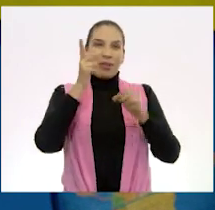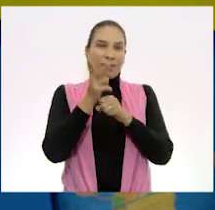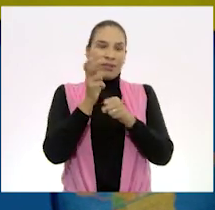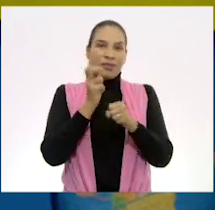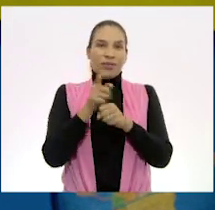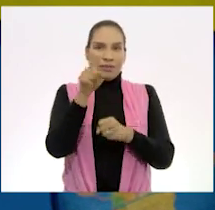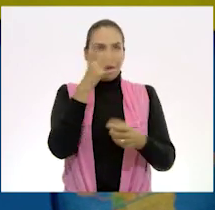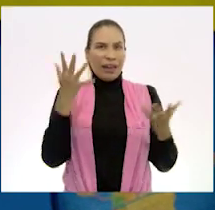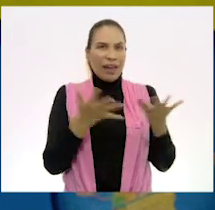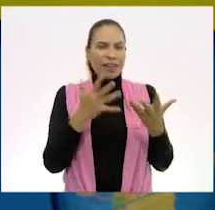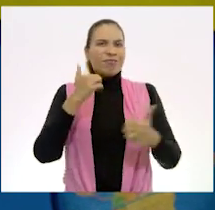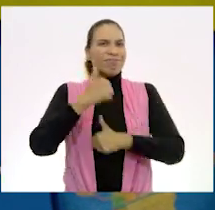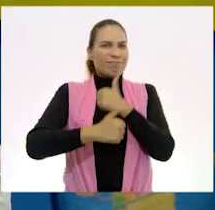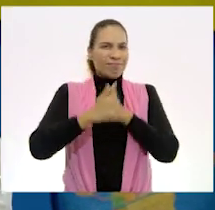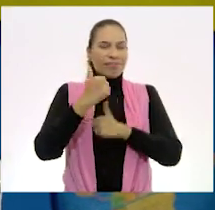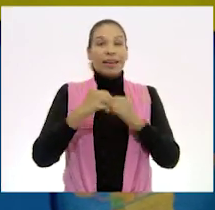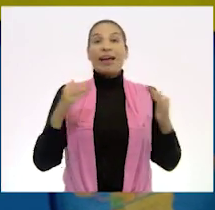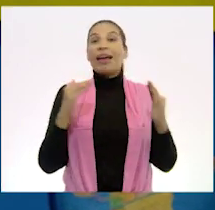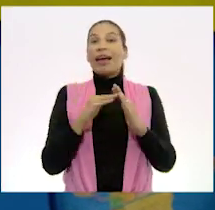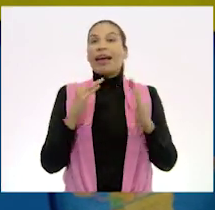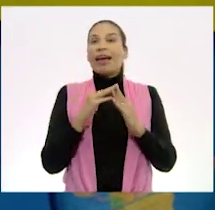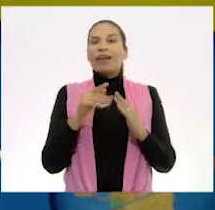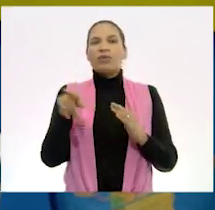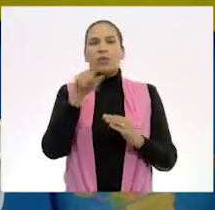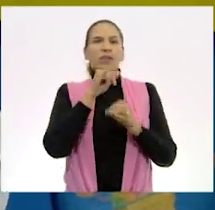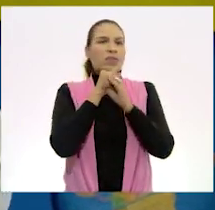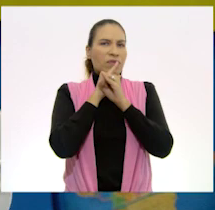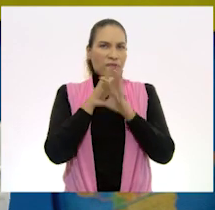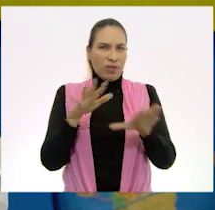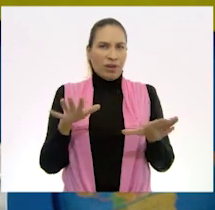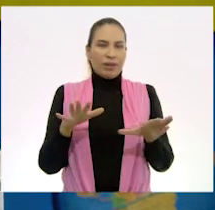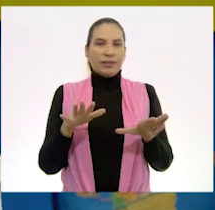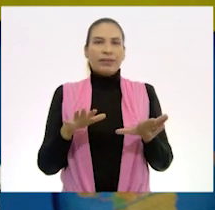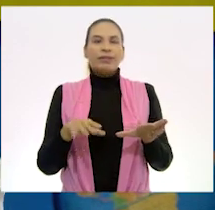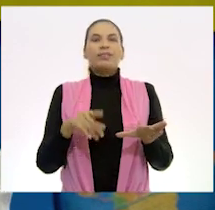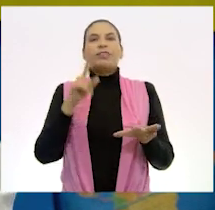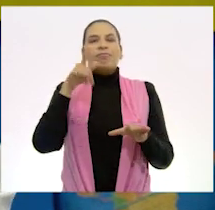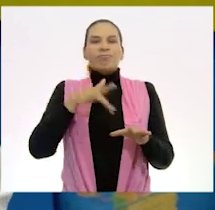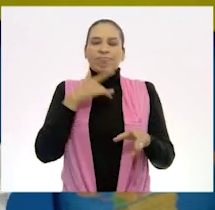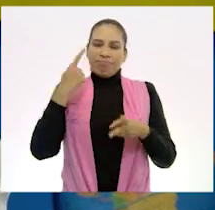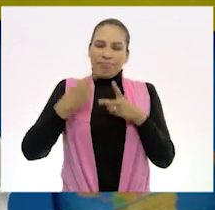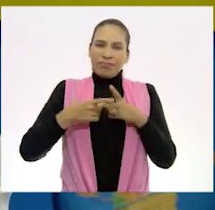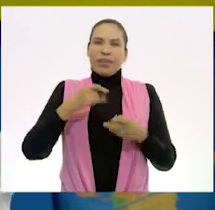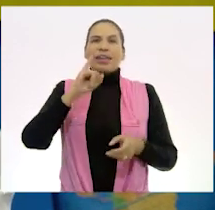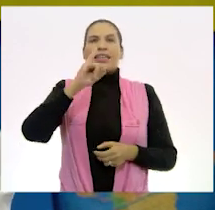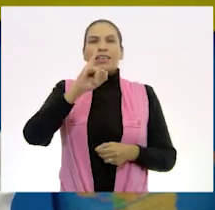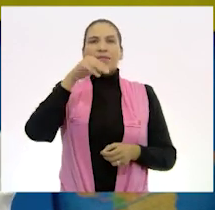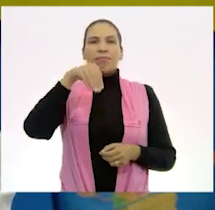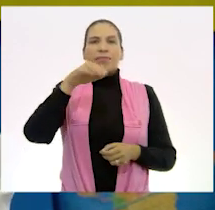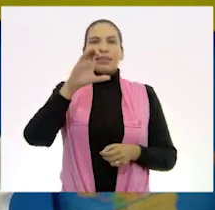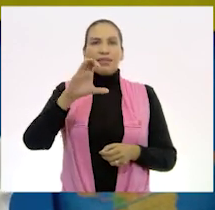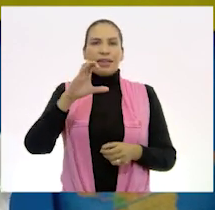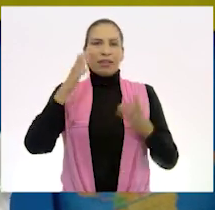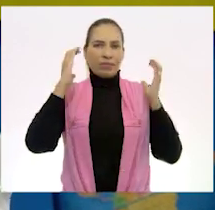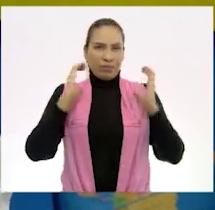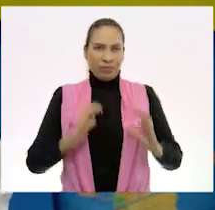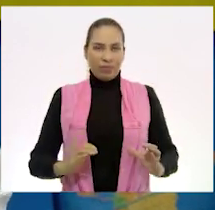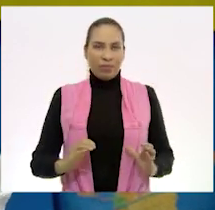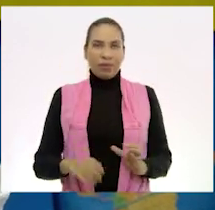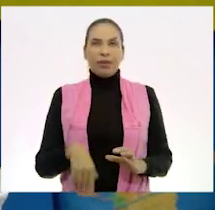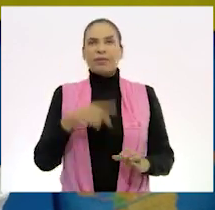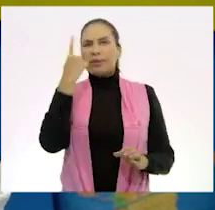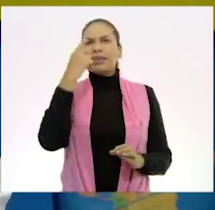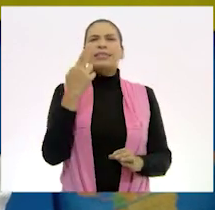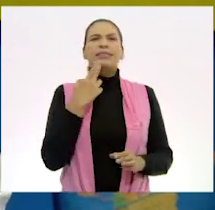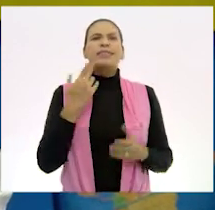un reto a que en casa les des esta información y calculen el índice de masa corporal. Esto